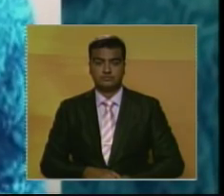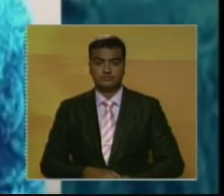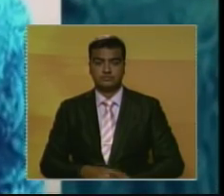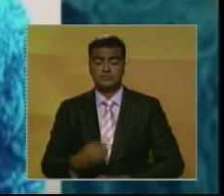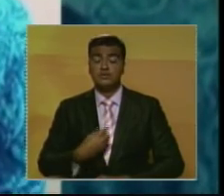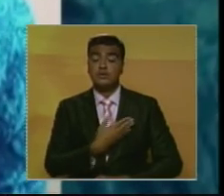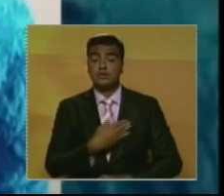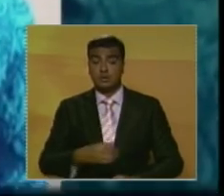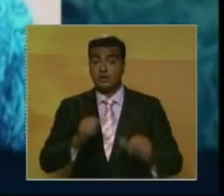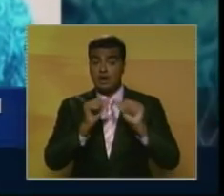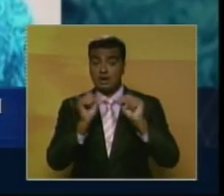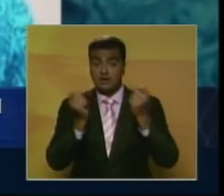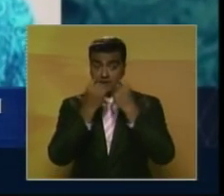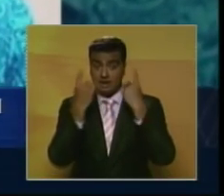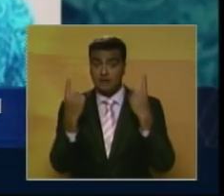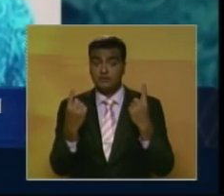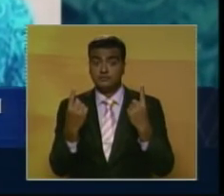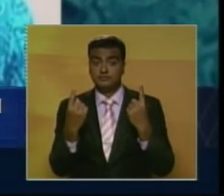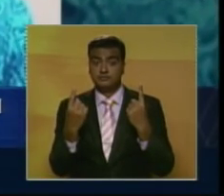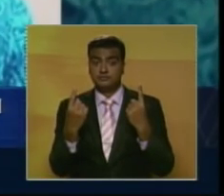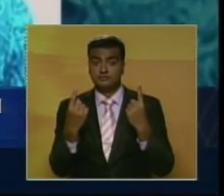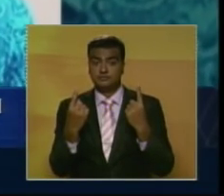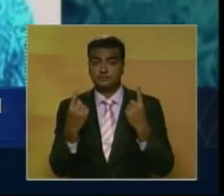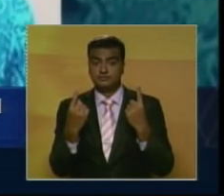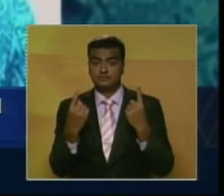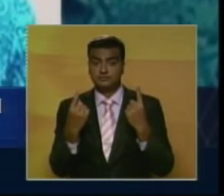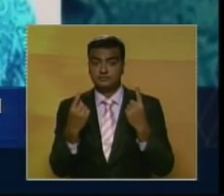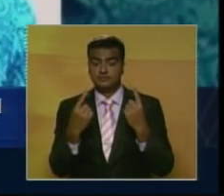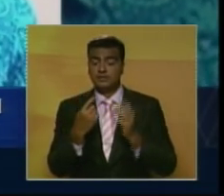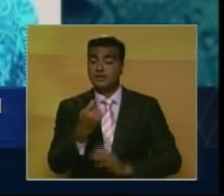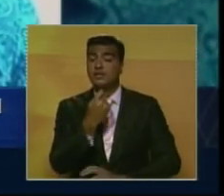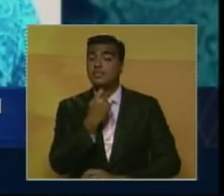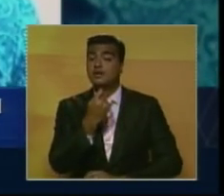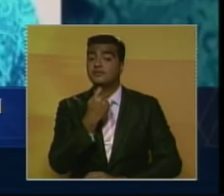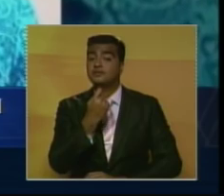quiero dejar en claro el contenido de esta entrevista